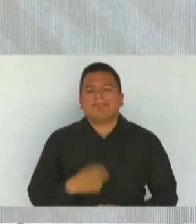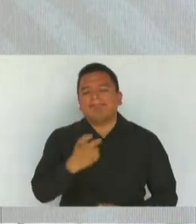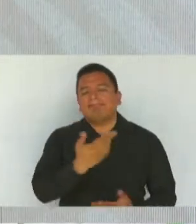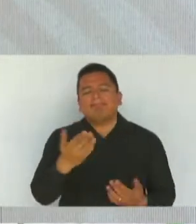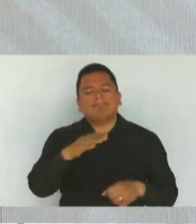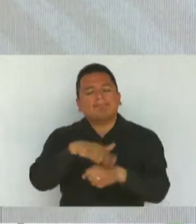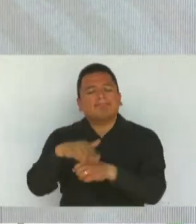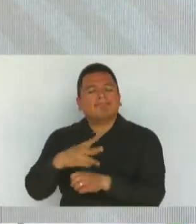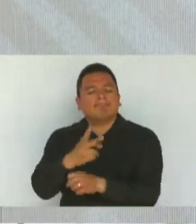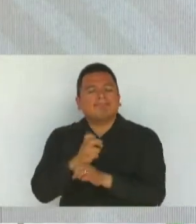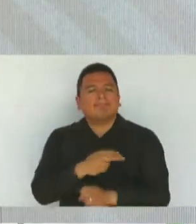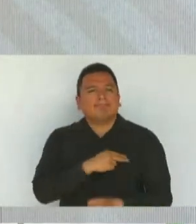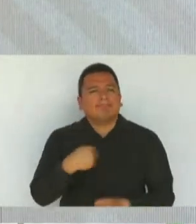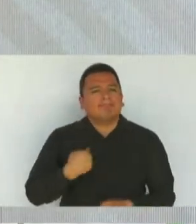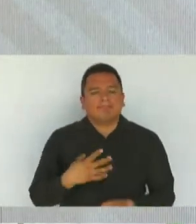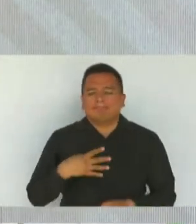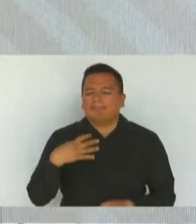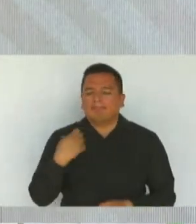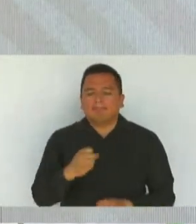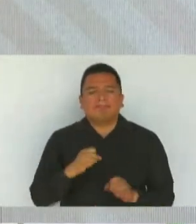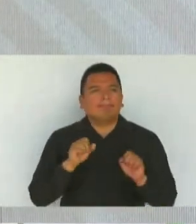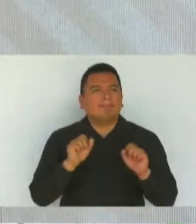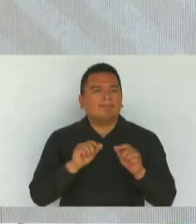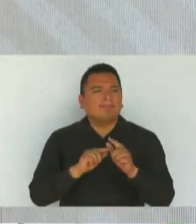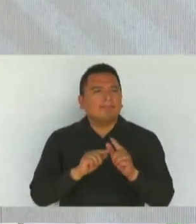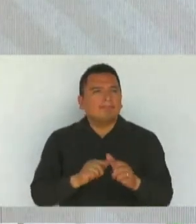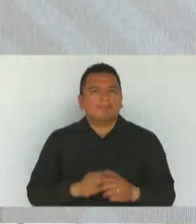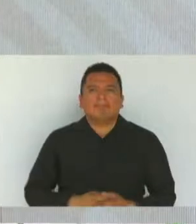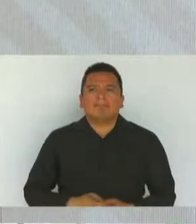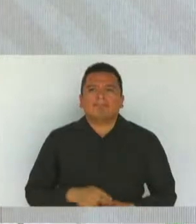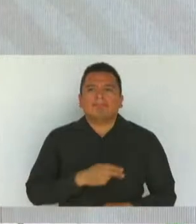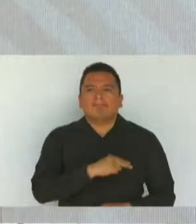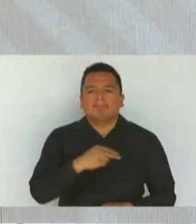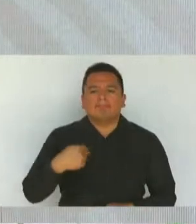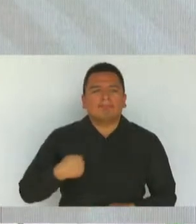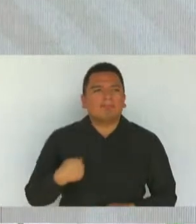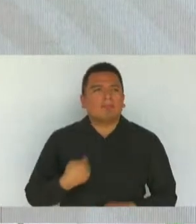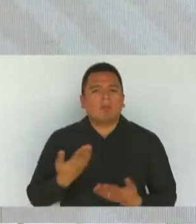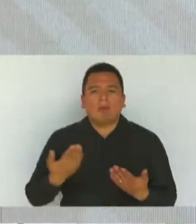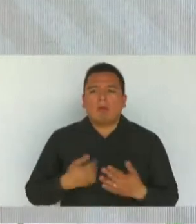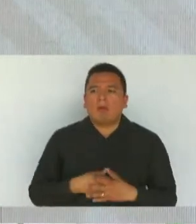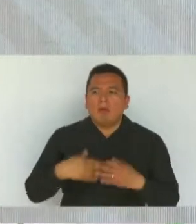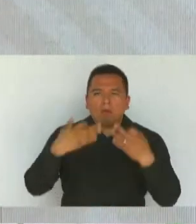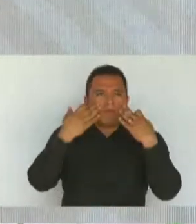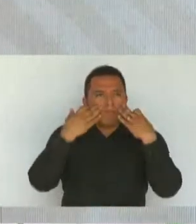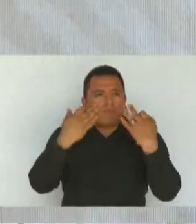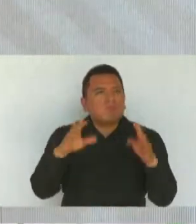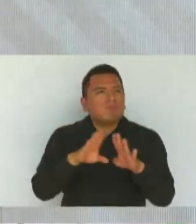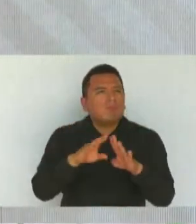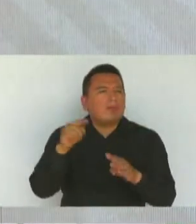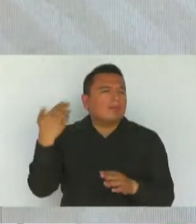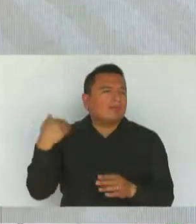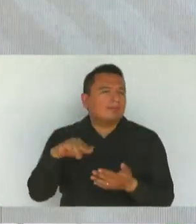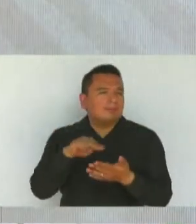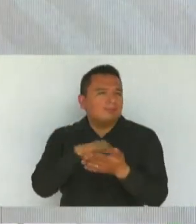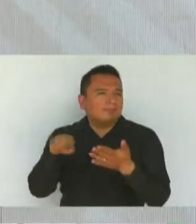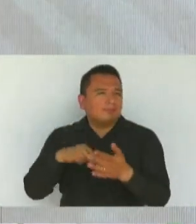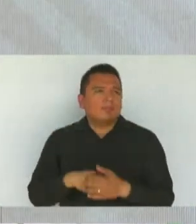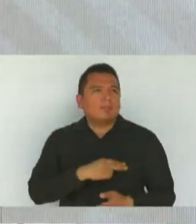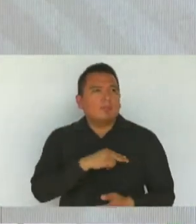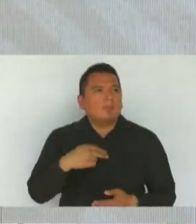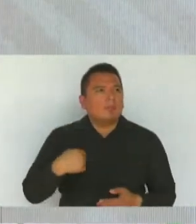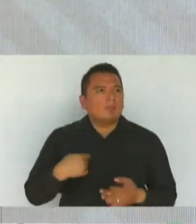invito a que asumamos ese gran reto y que lo veamos verificado en lo que hoy firmamos y que lo veamos